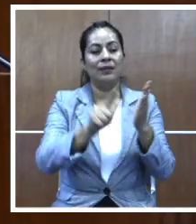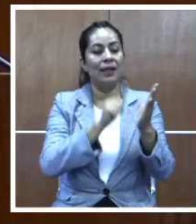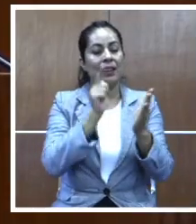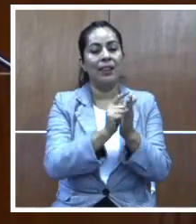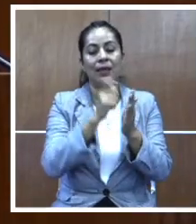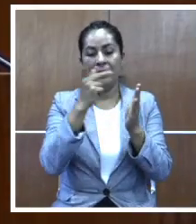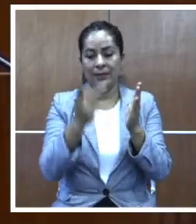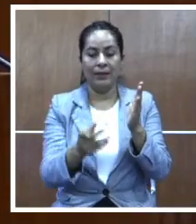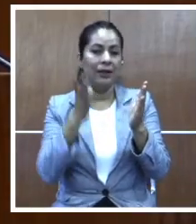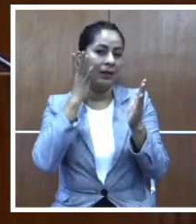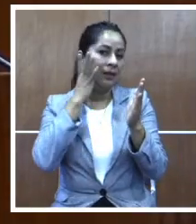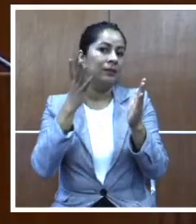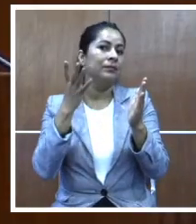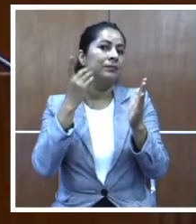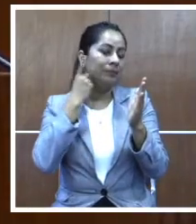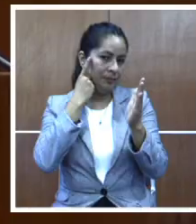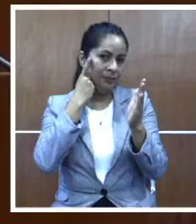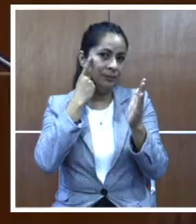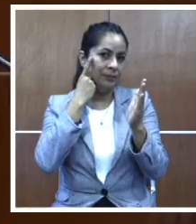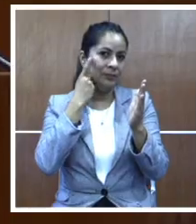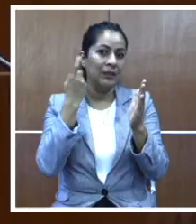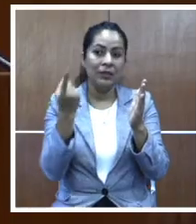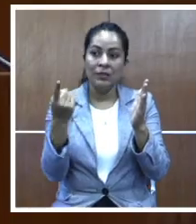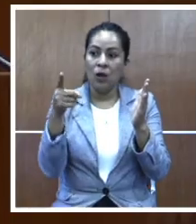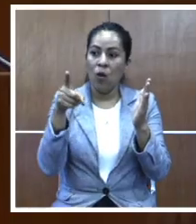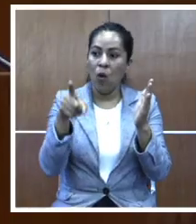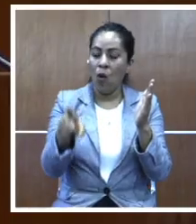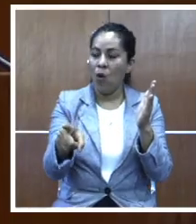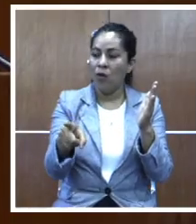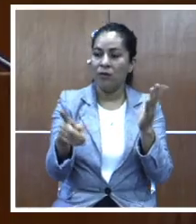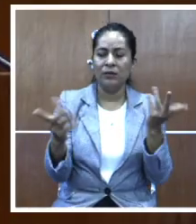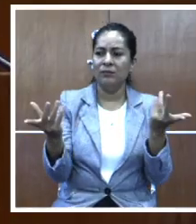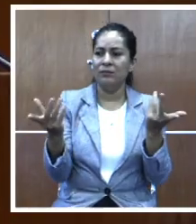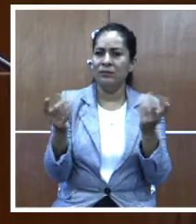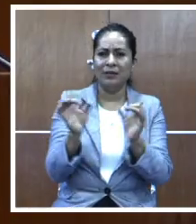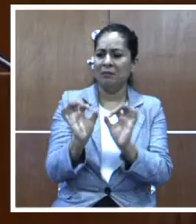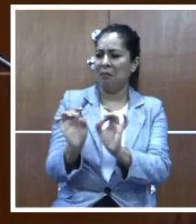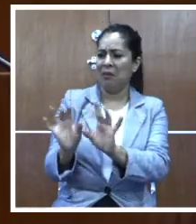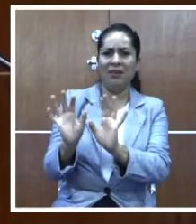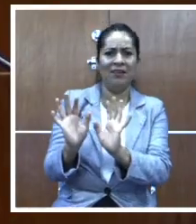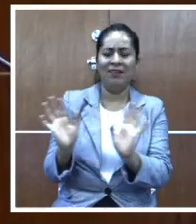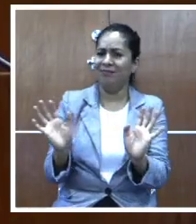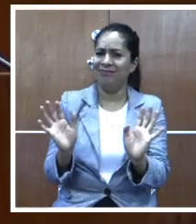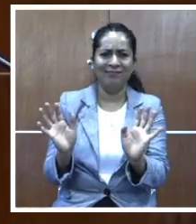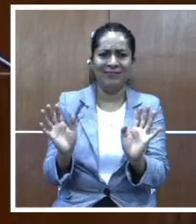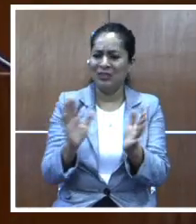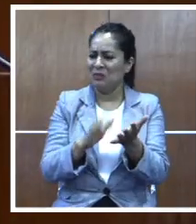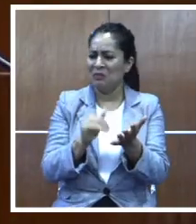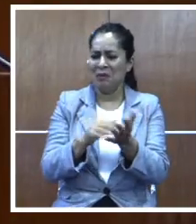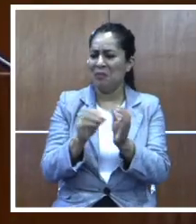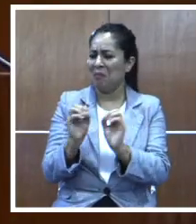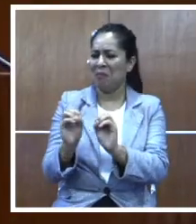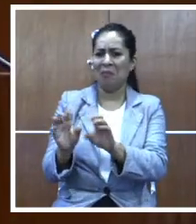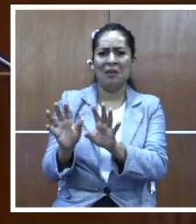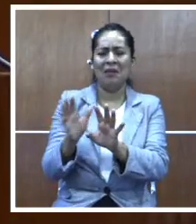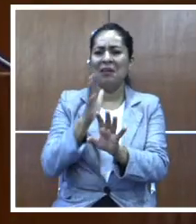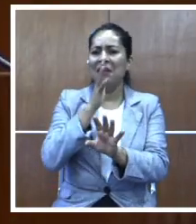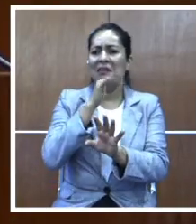Poder Legislativo. Este ordenamiento no es un adorno, no es un documento que